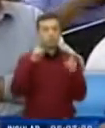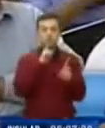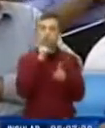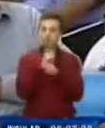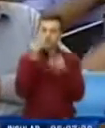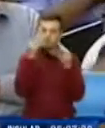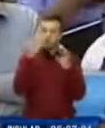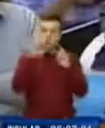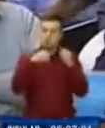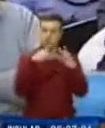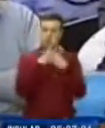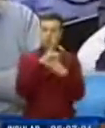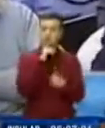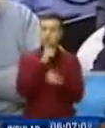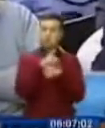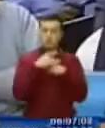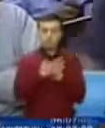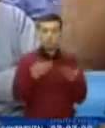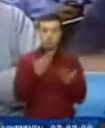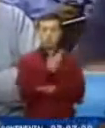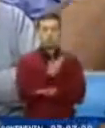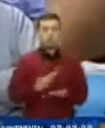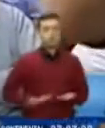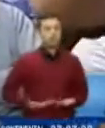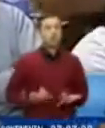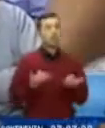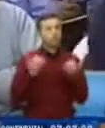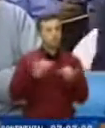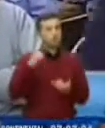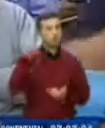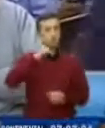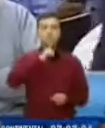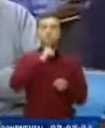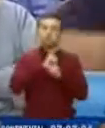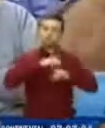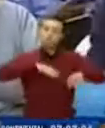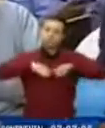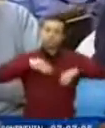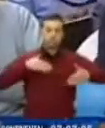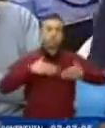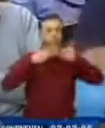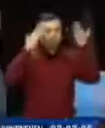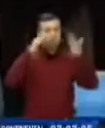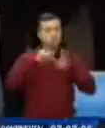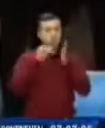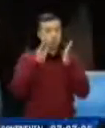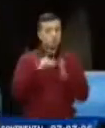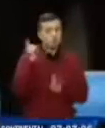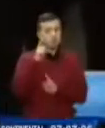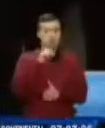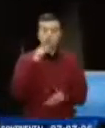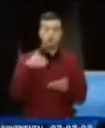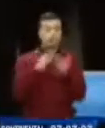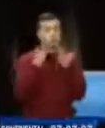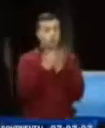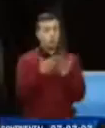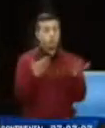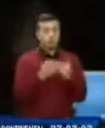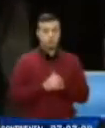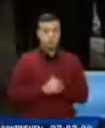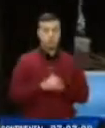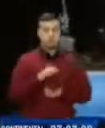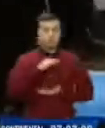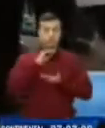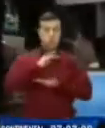sean detenidas. Pero definitivamente, presidente, aquí hay que tomar acciones también ya como ciudadanos. Representantes de los detenidos en